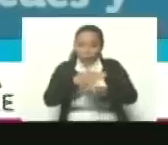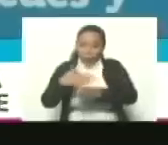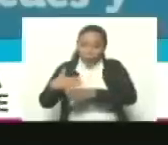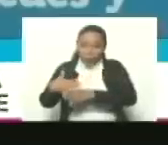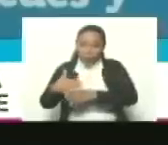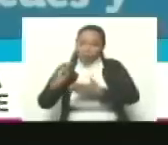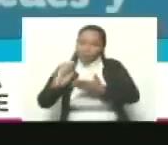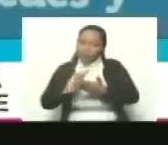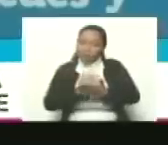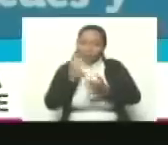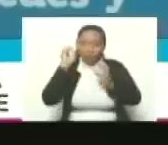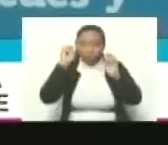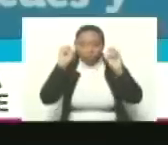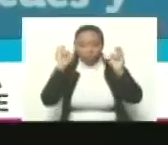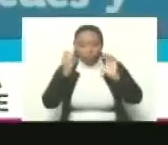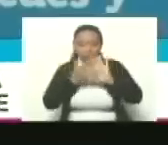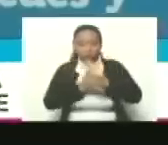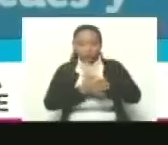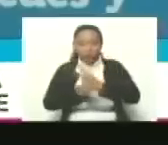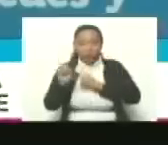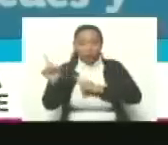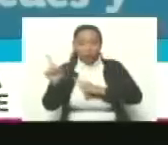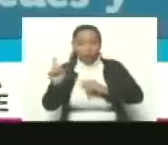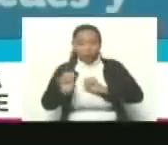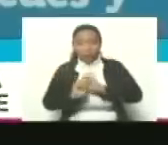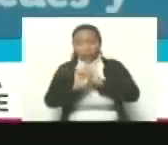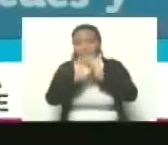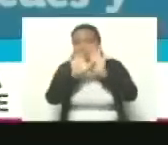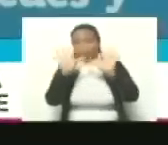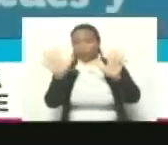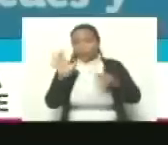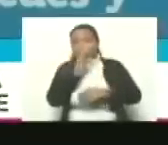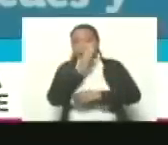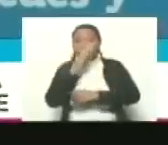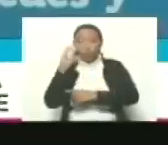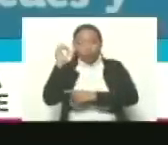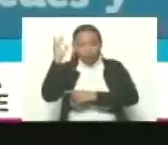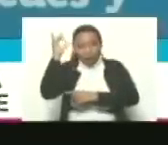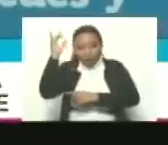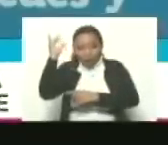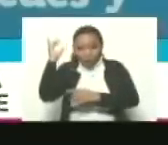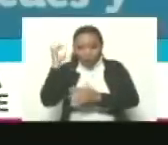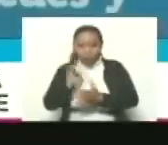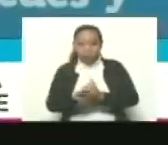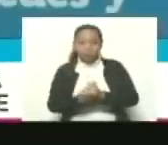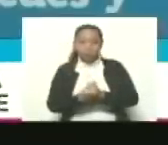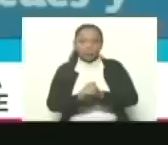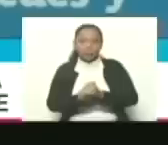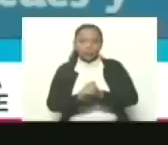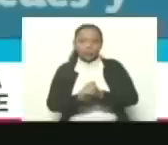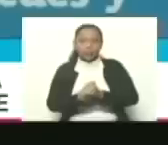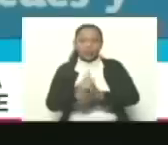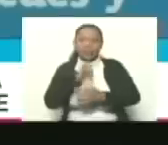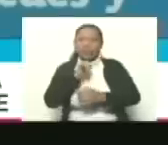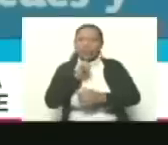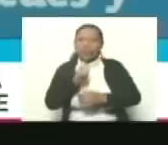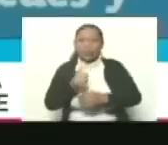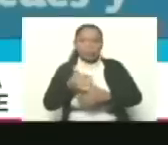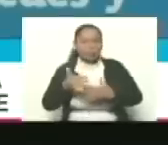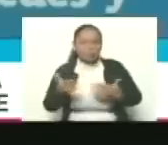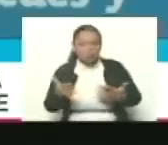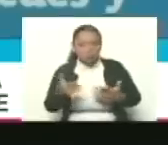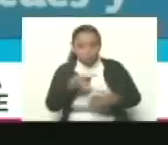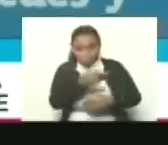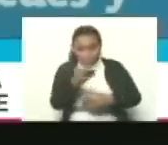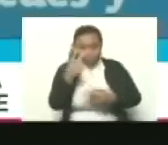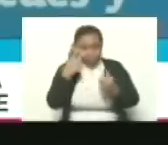desmentir estas insolentes declaraciones de Enrique Capriles. ¿Ah? Un dato bien importante para que